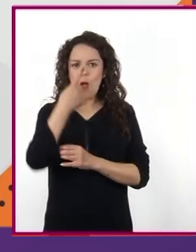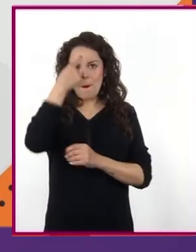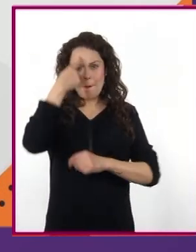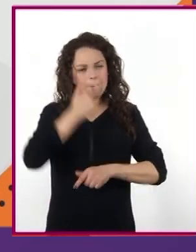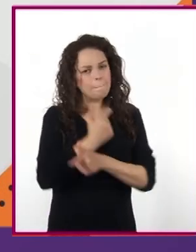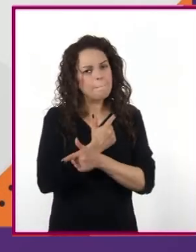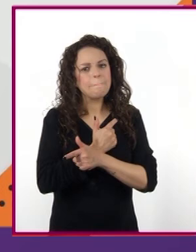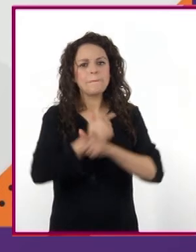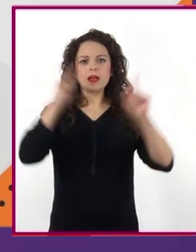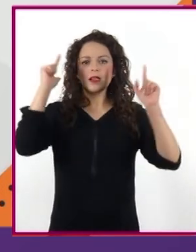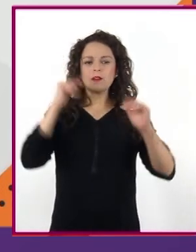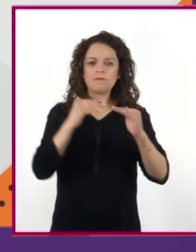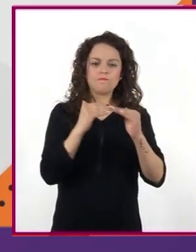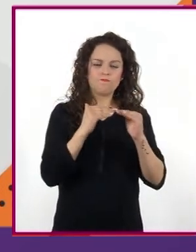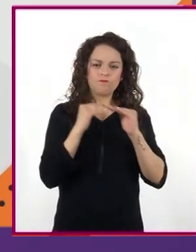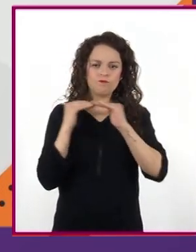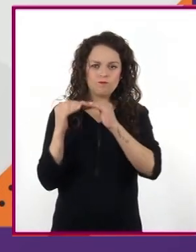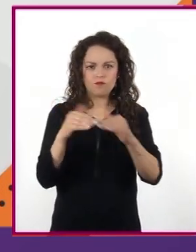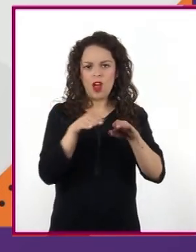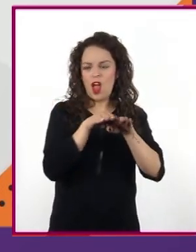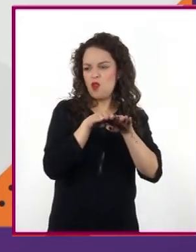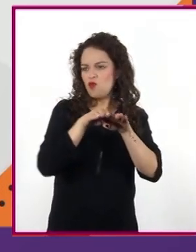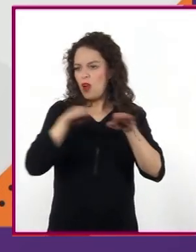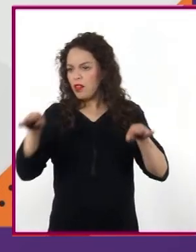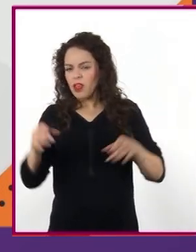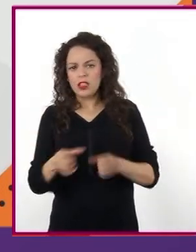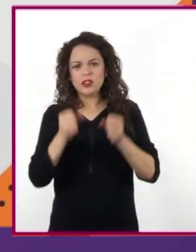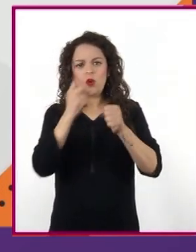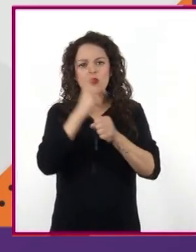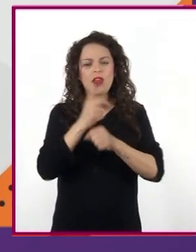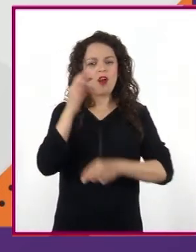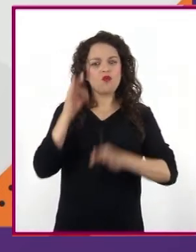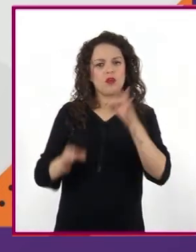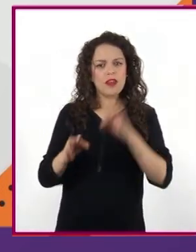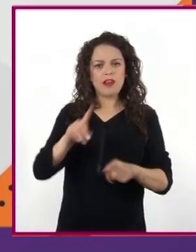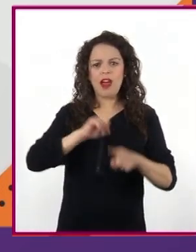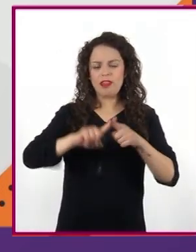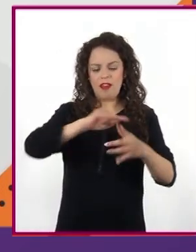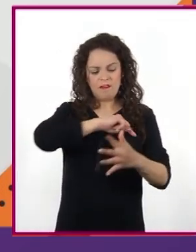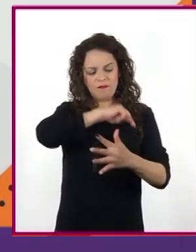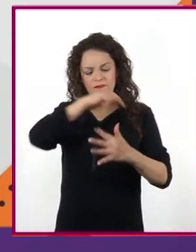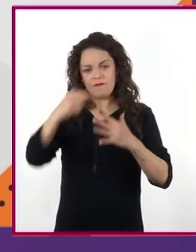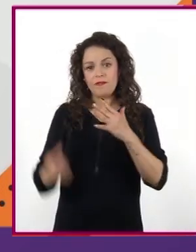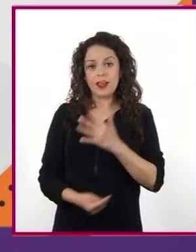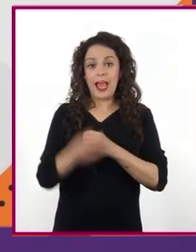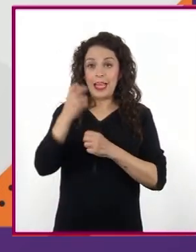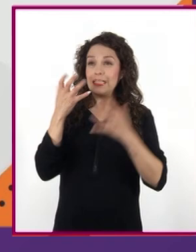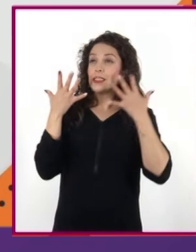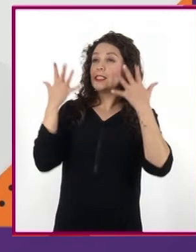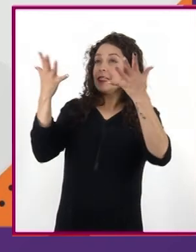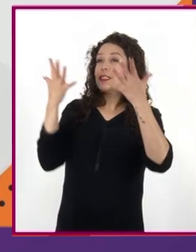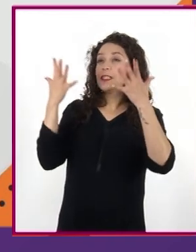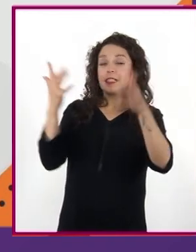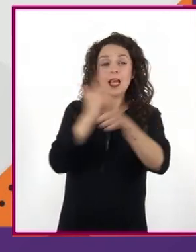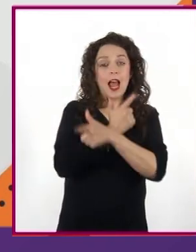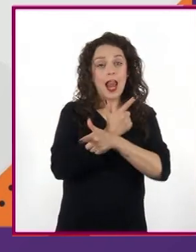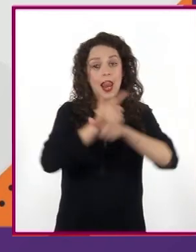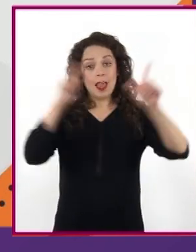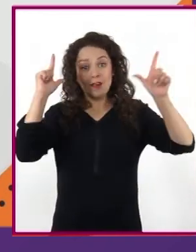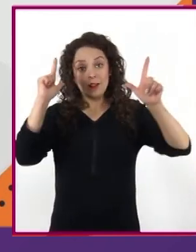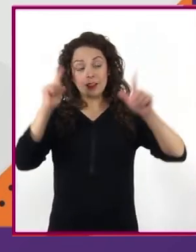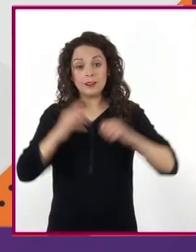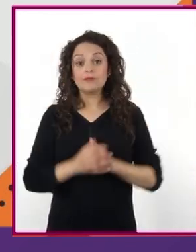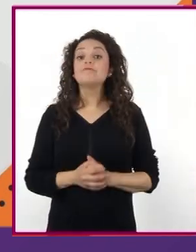libertad, igualdad, seguridad jurídica, entre otros, catalizó los anhelos libertarios de la minoría criolla